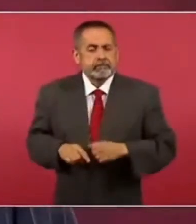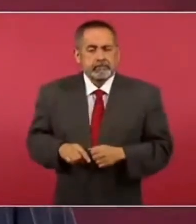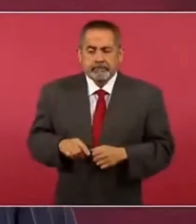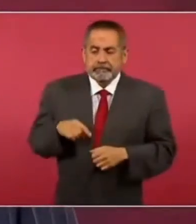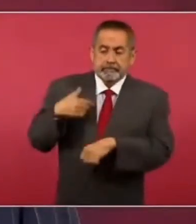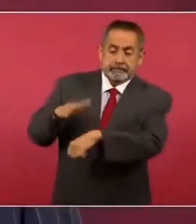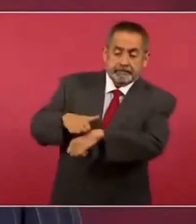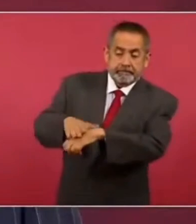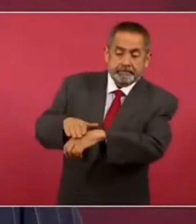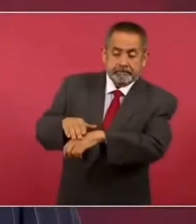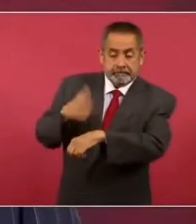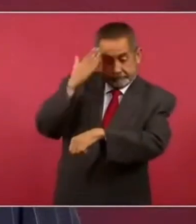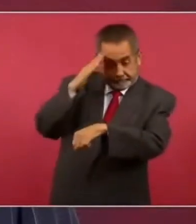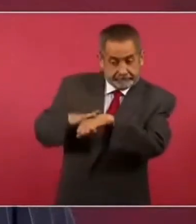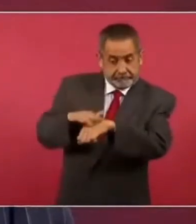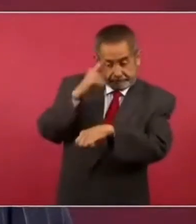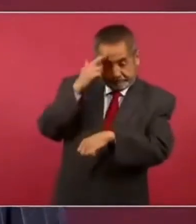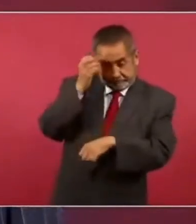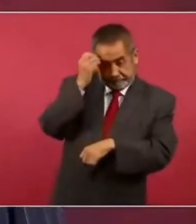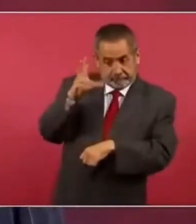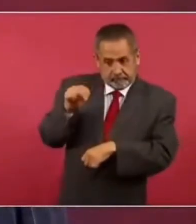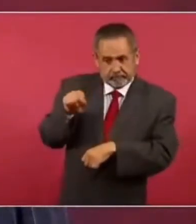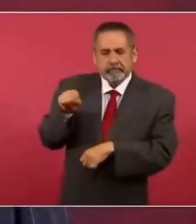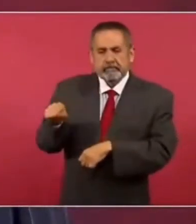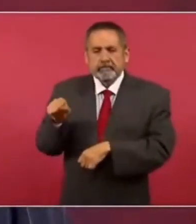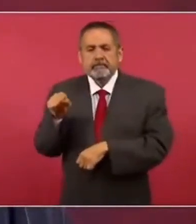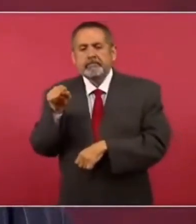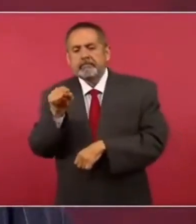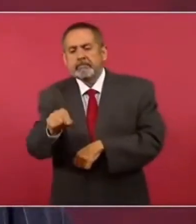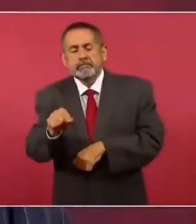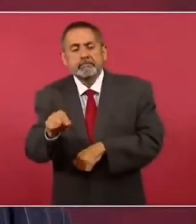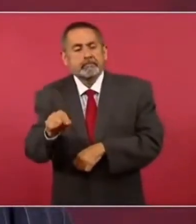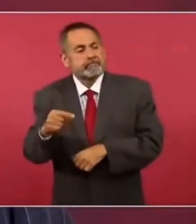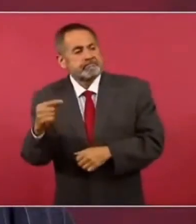olvides de reformar el Poder